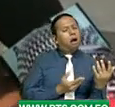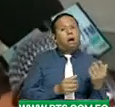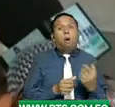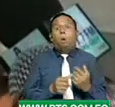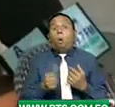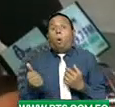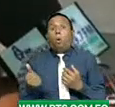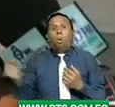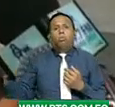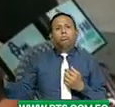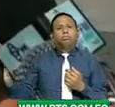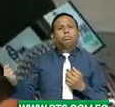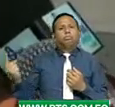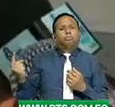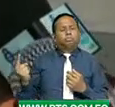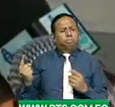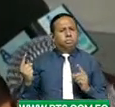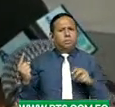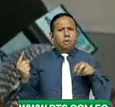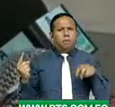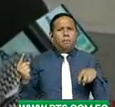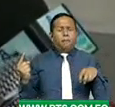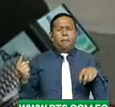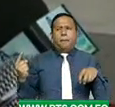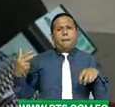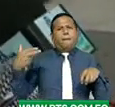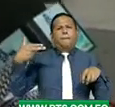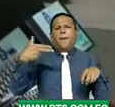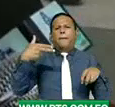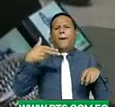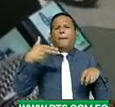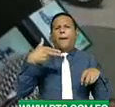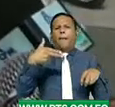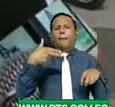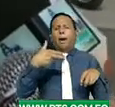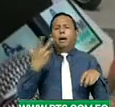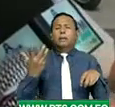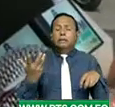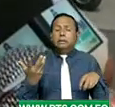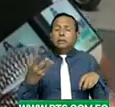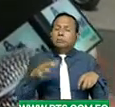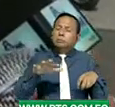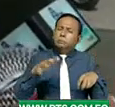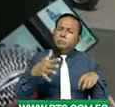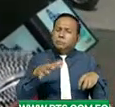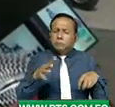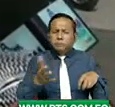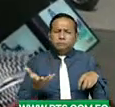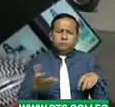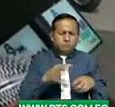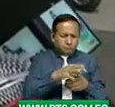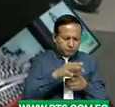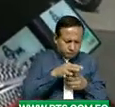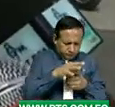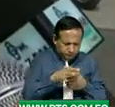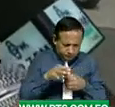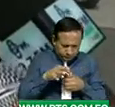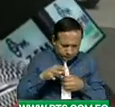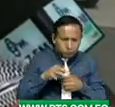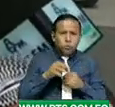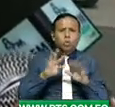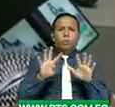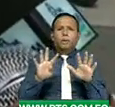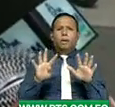acerca y le propina varias detonaciones de arma de fuego. Aproximadamente tenemos 9 indicios, las